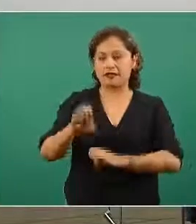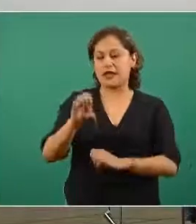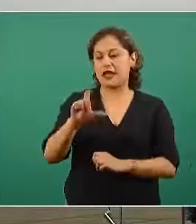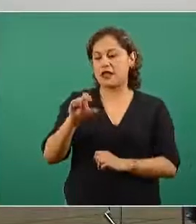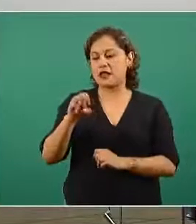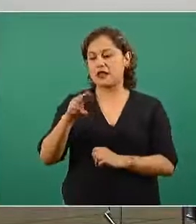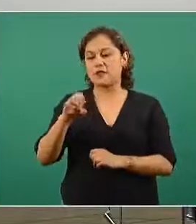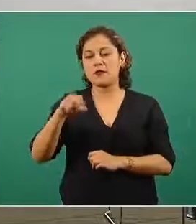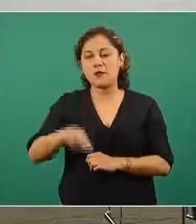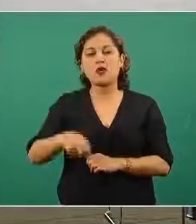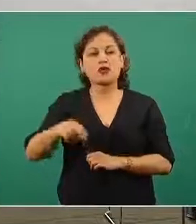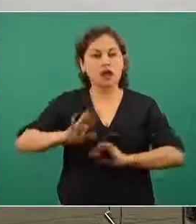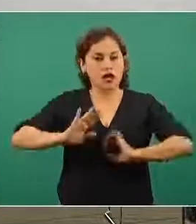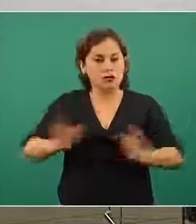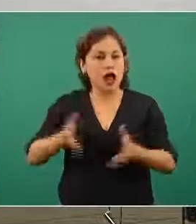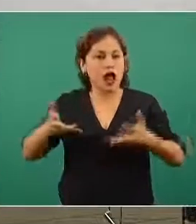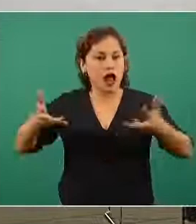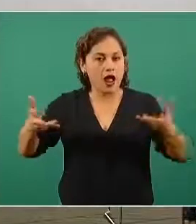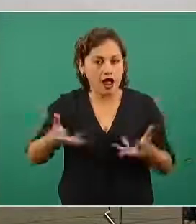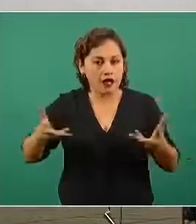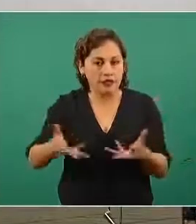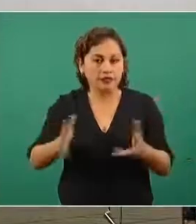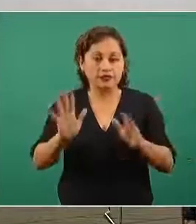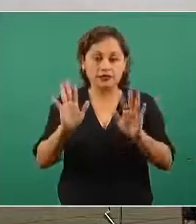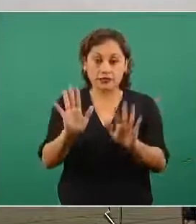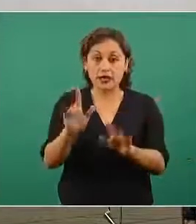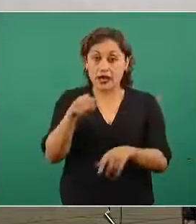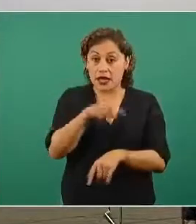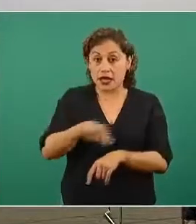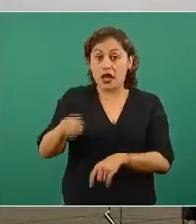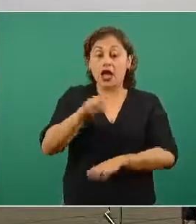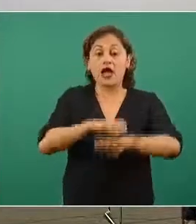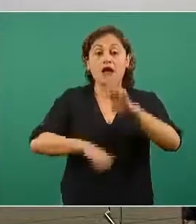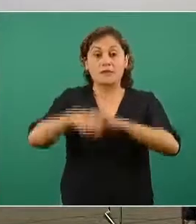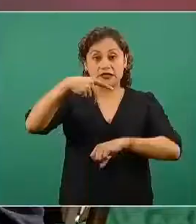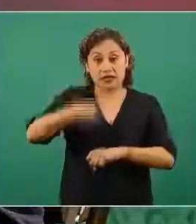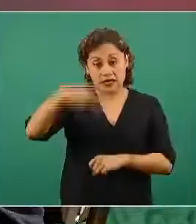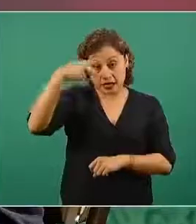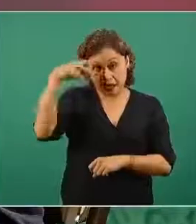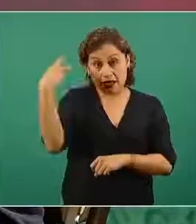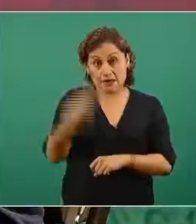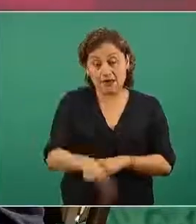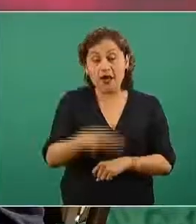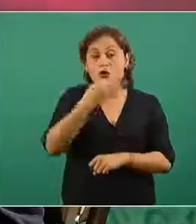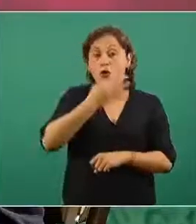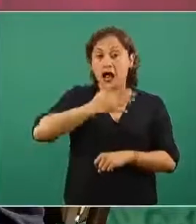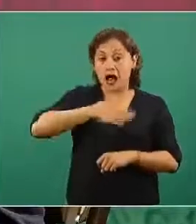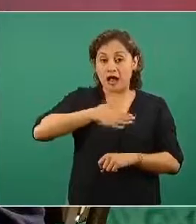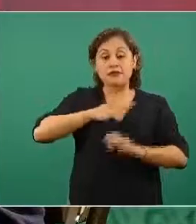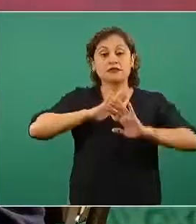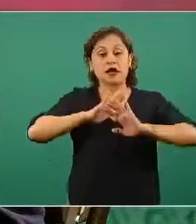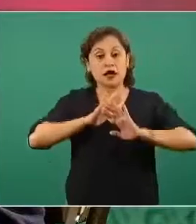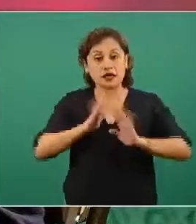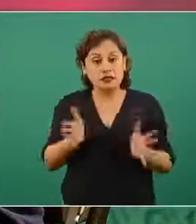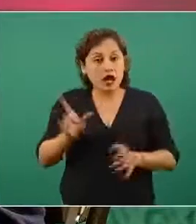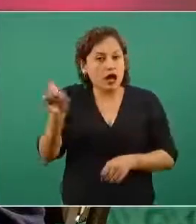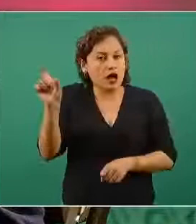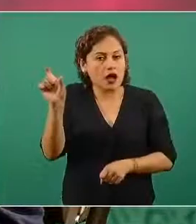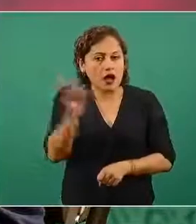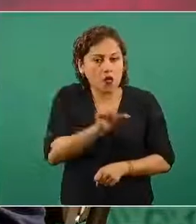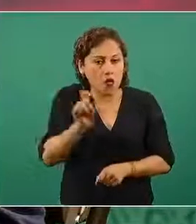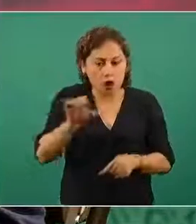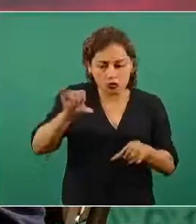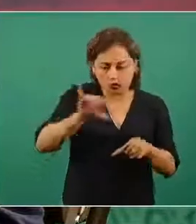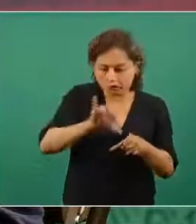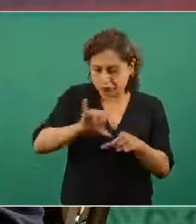está realizando el proceso. En la medida de que ellos notifiquen su avance y que más adelante puedan a lo mejor ya precisar una fecha o